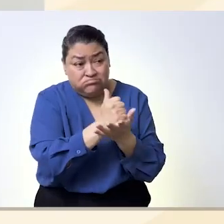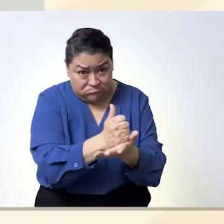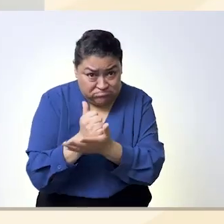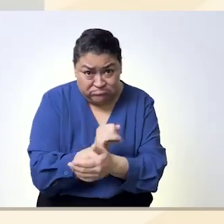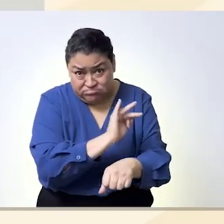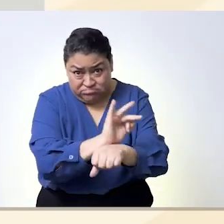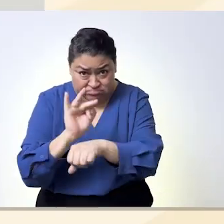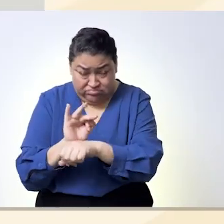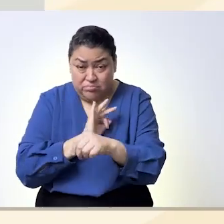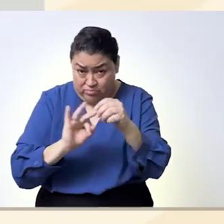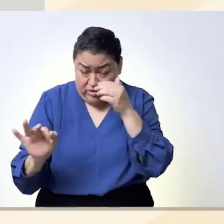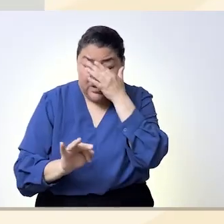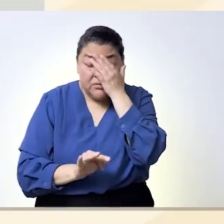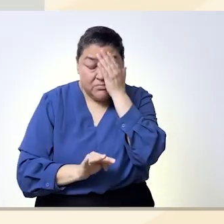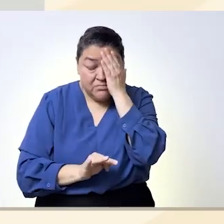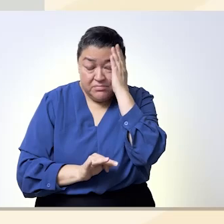contar un poquito?